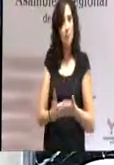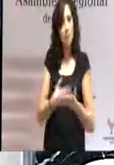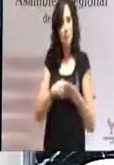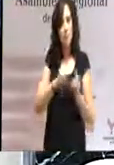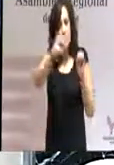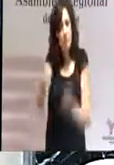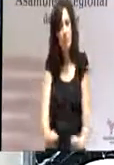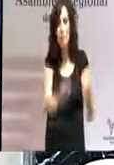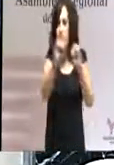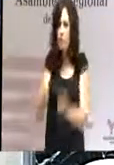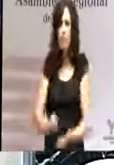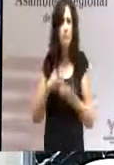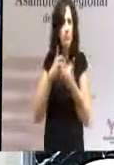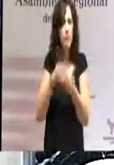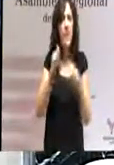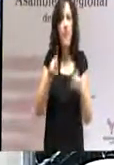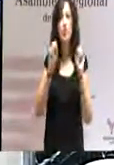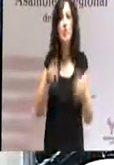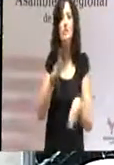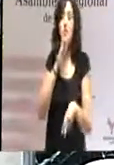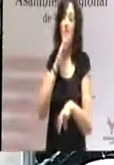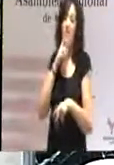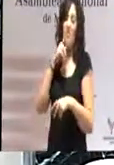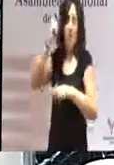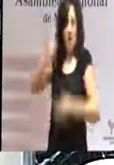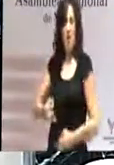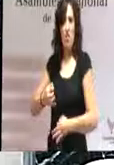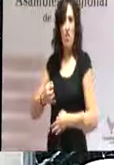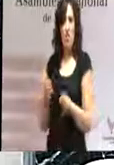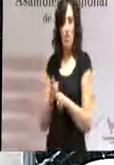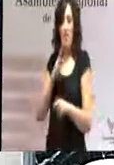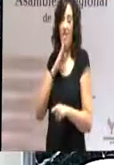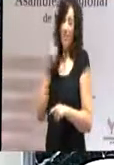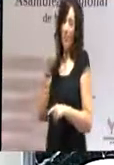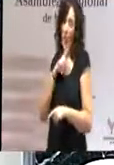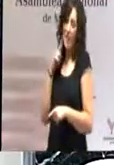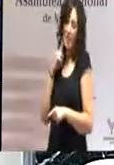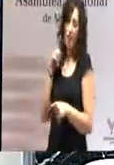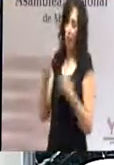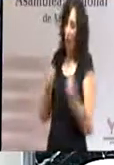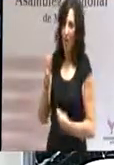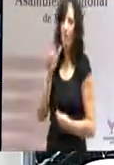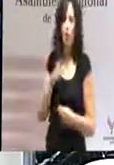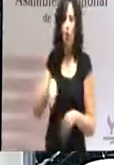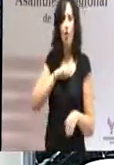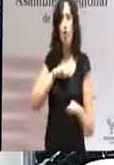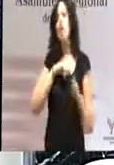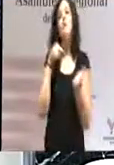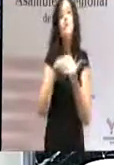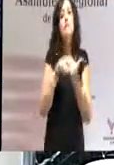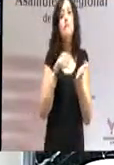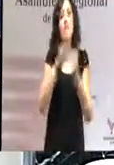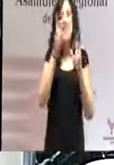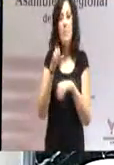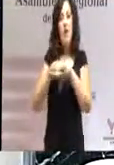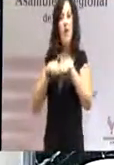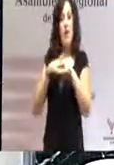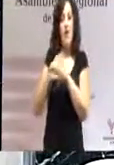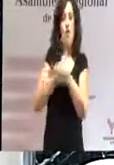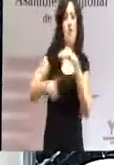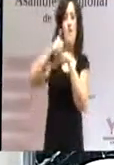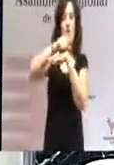la firmeza que usted ha prometido y que no ha mostrado. Y lo haremos frente al Gobierno nacional, sea cual sea su signo, porque